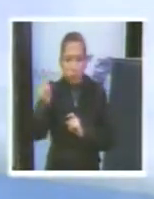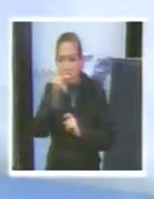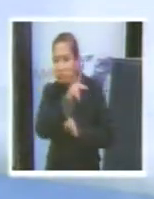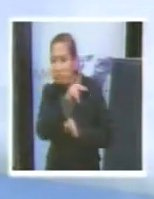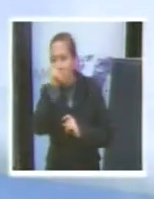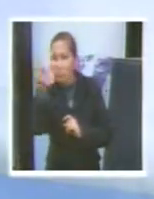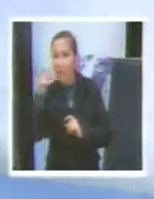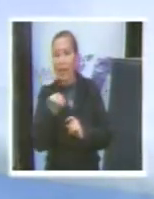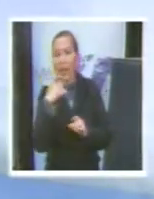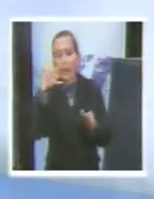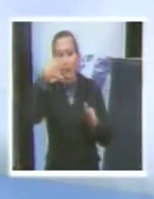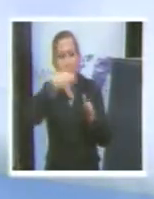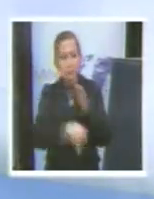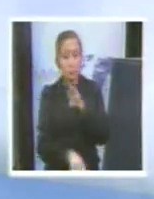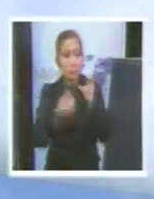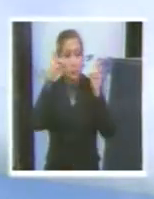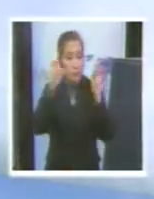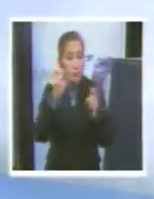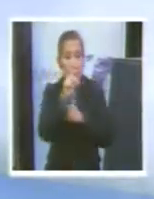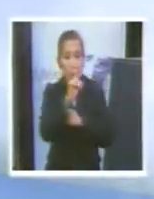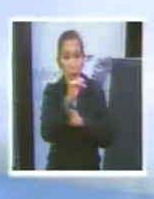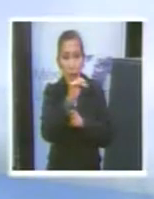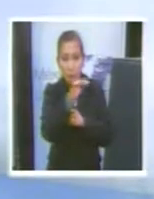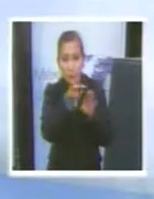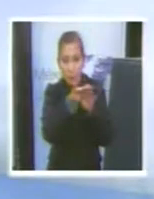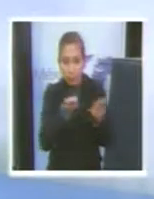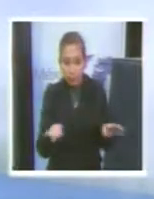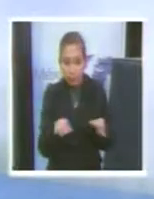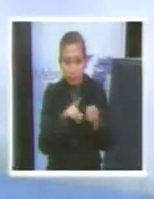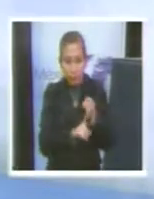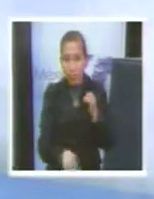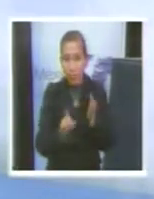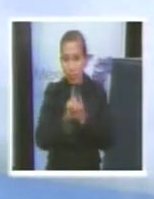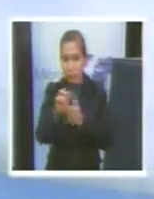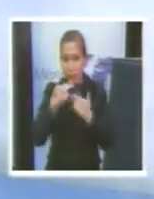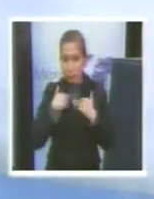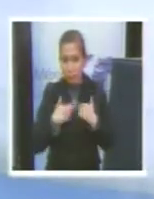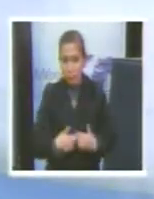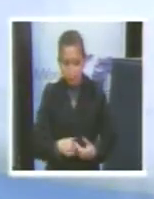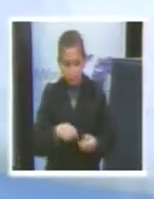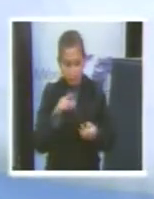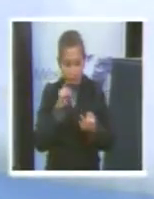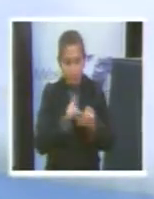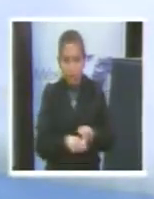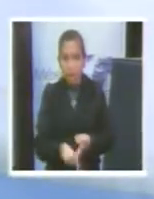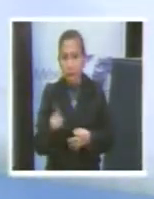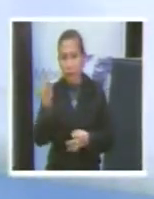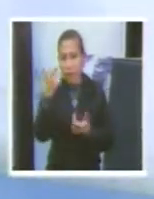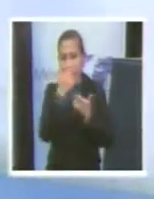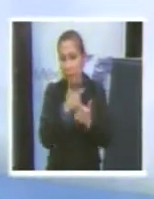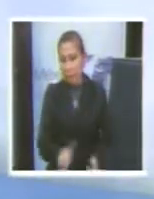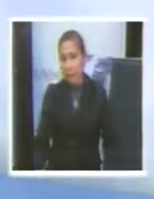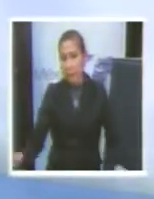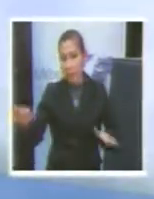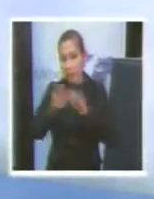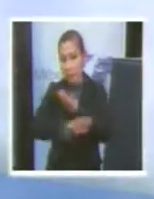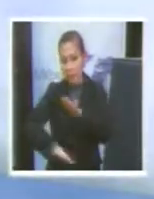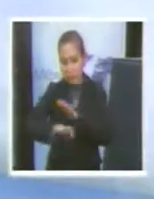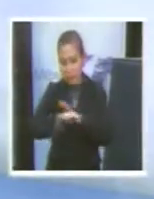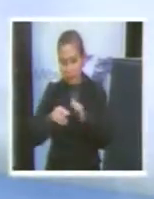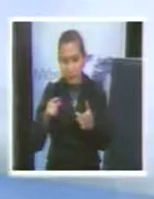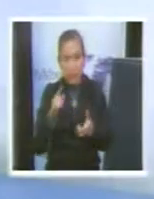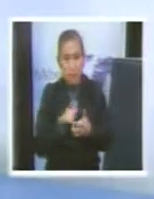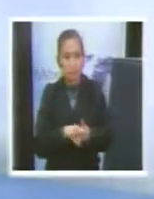profundas en materia de democracia, de derechos humanos, de libertades